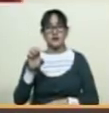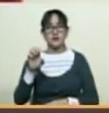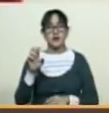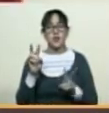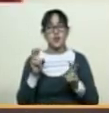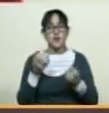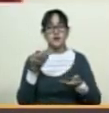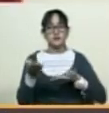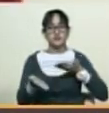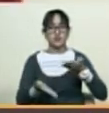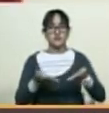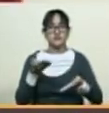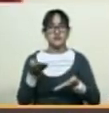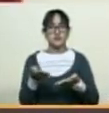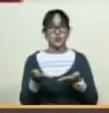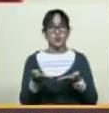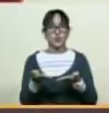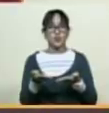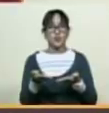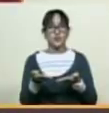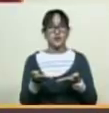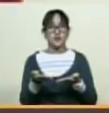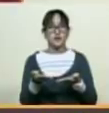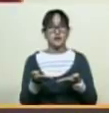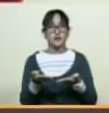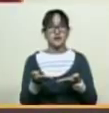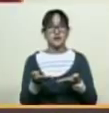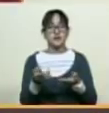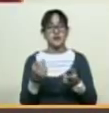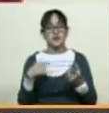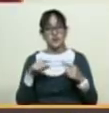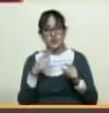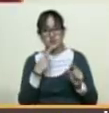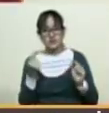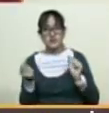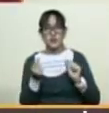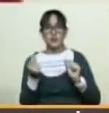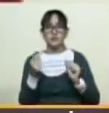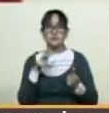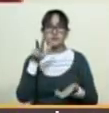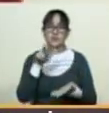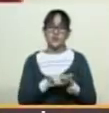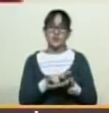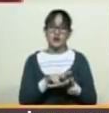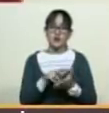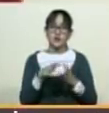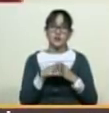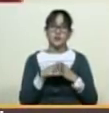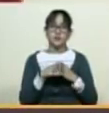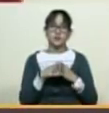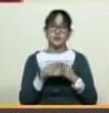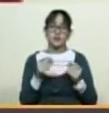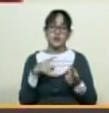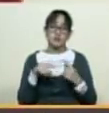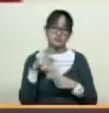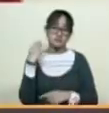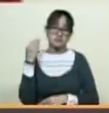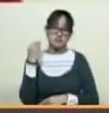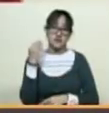nuevas solicitudes, las cuales nosotros discutimos y aprobamos todas aquellas que